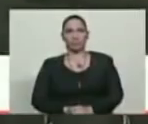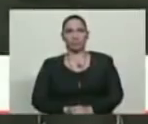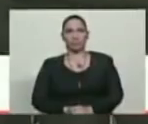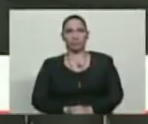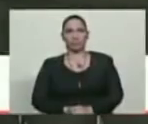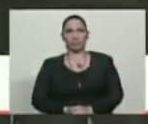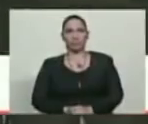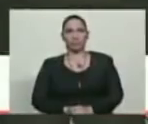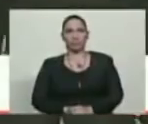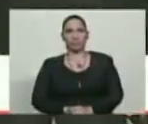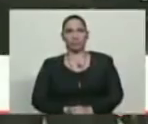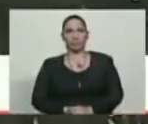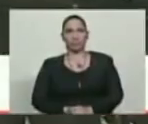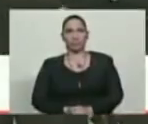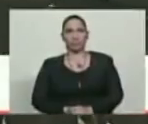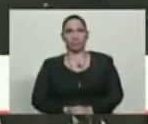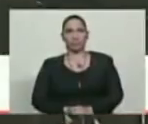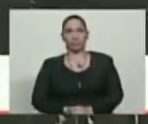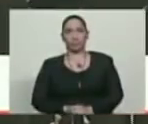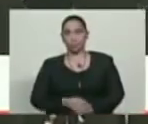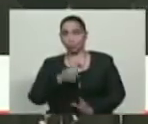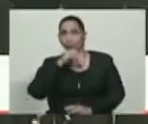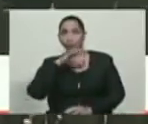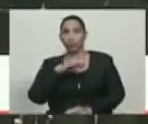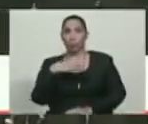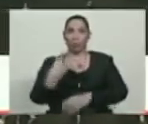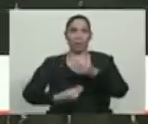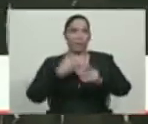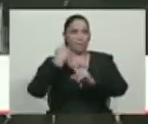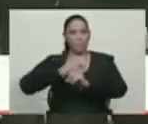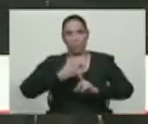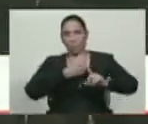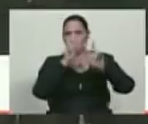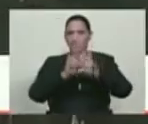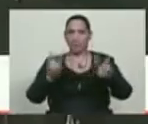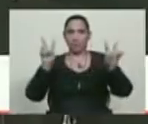Historia por hacer en la lucha por la paz.